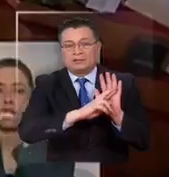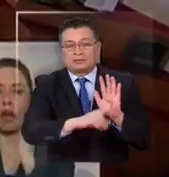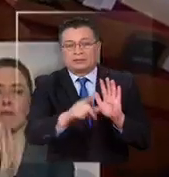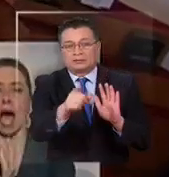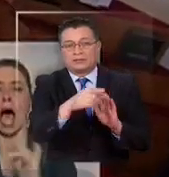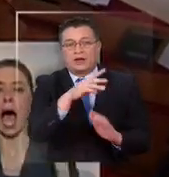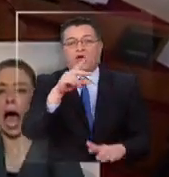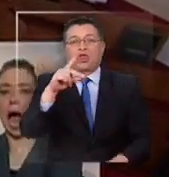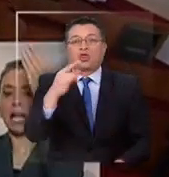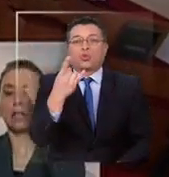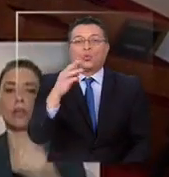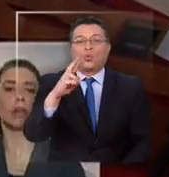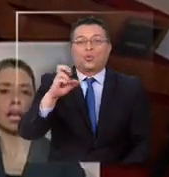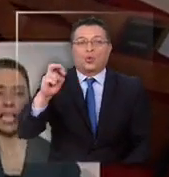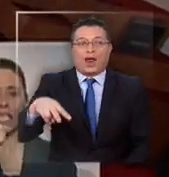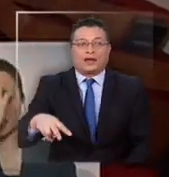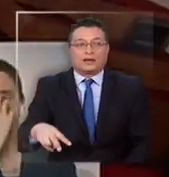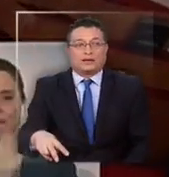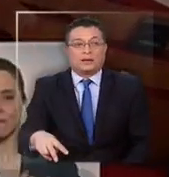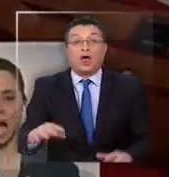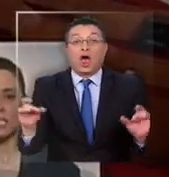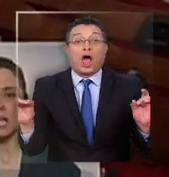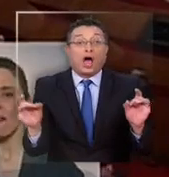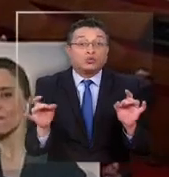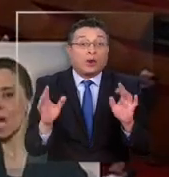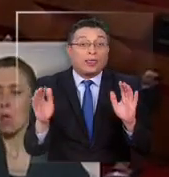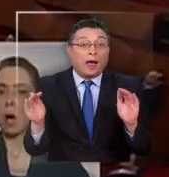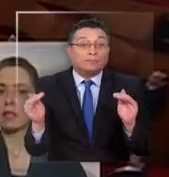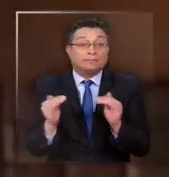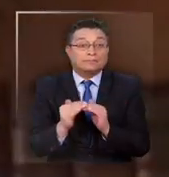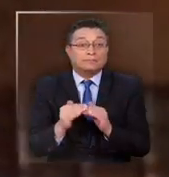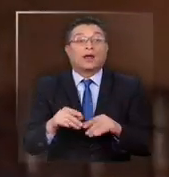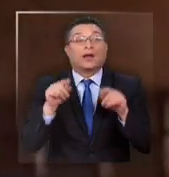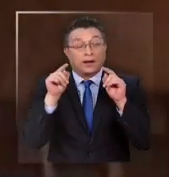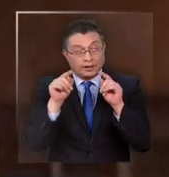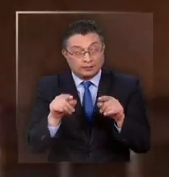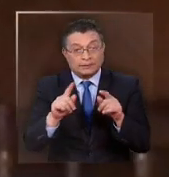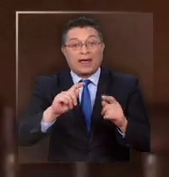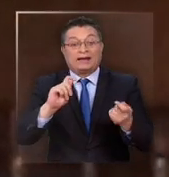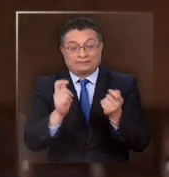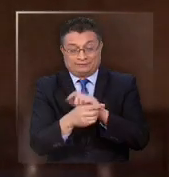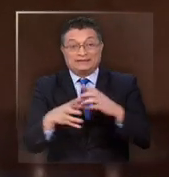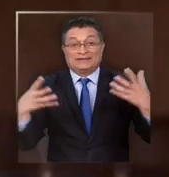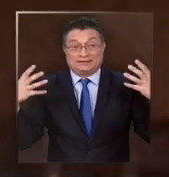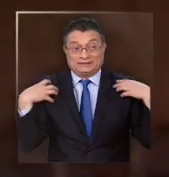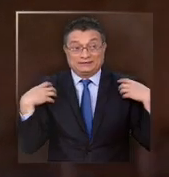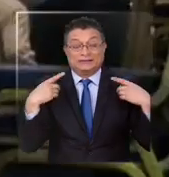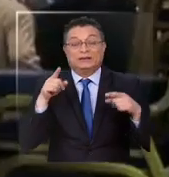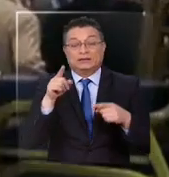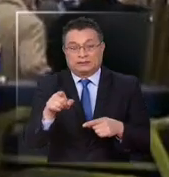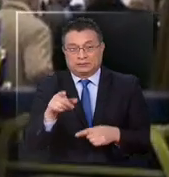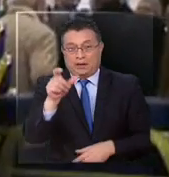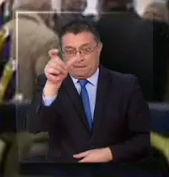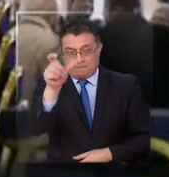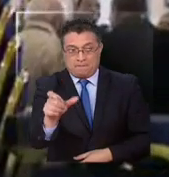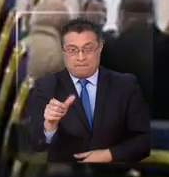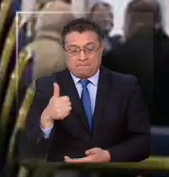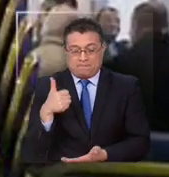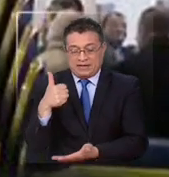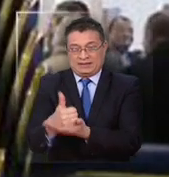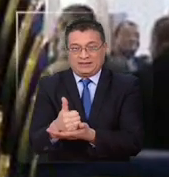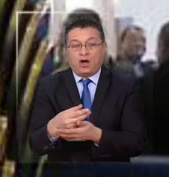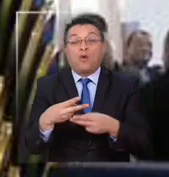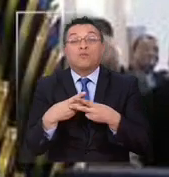protocolar eduardo durán coincidencia cabe señalar que este cargo implica la presencia en actos públicos